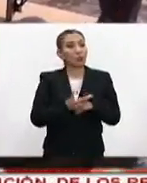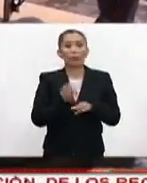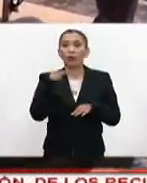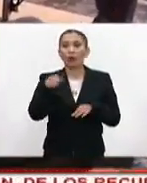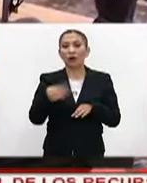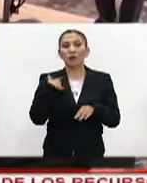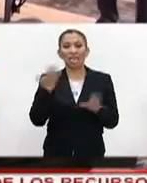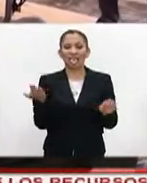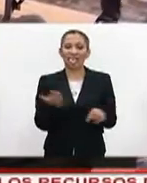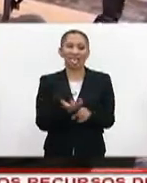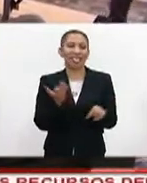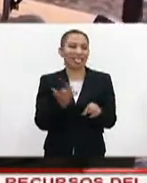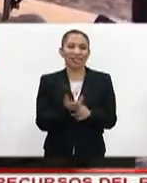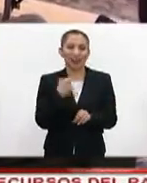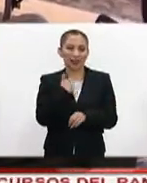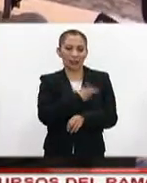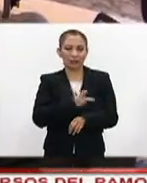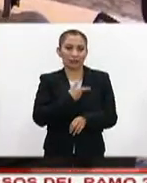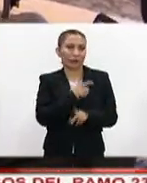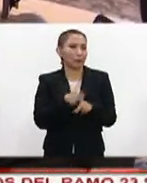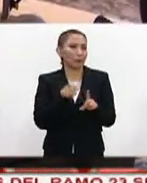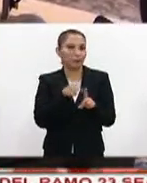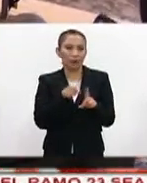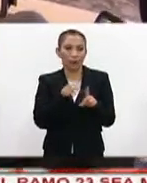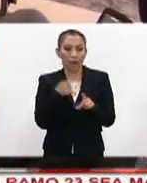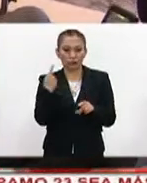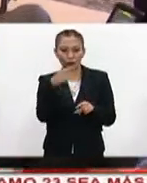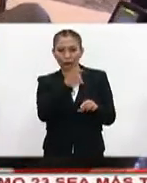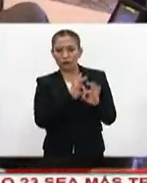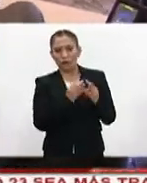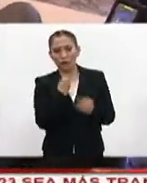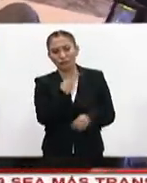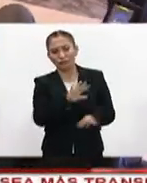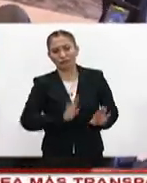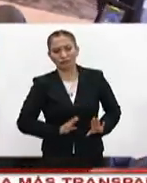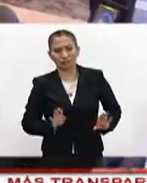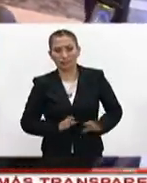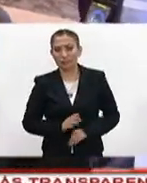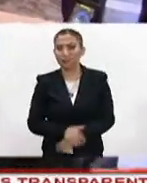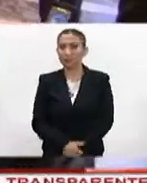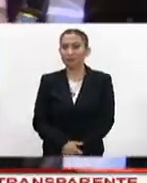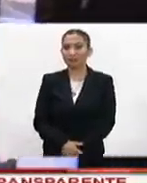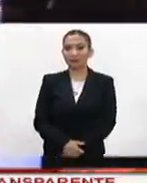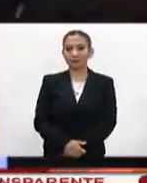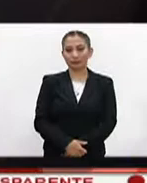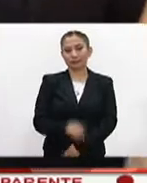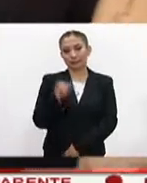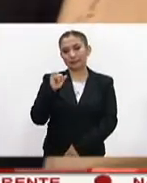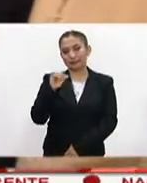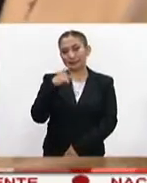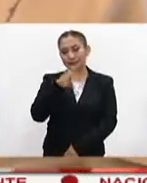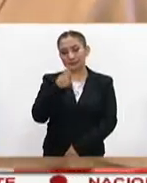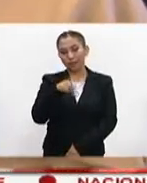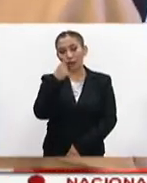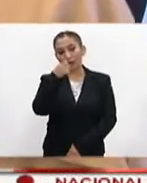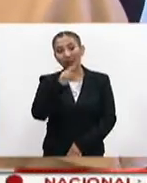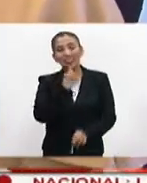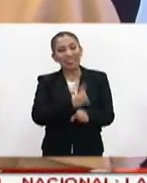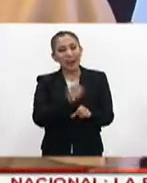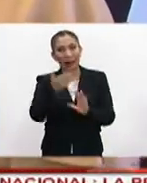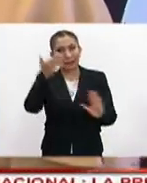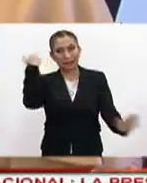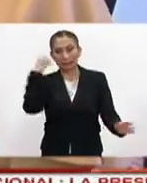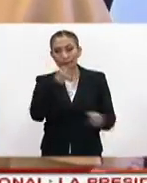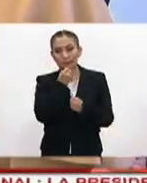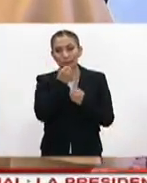sentido sarcástico, que él pues fue parte de su sello y de su personalidad. Claro, también había hecho alguna declaración